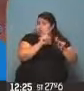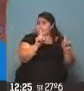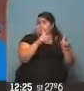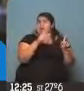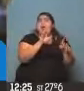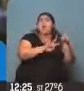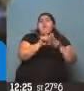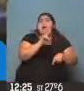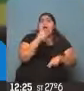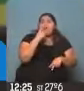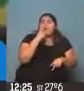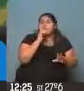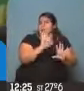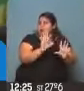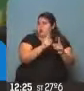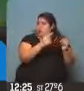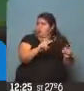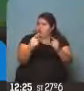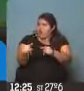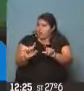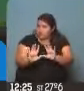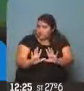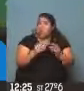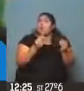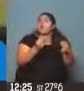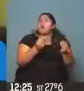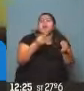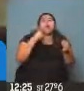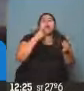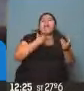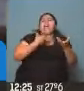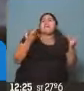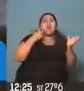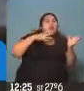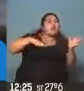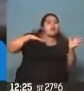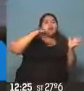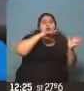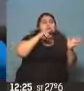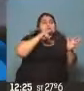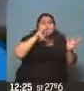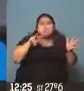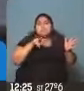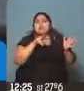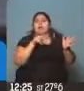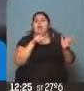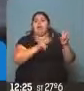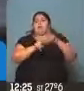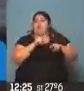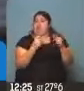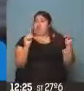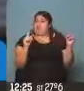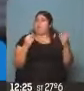que haya sobrevida y además que la búsqueda de ser comprende búsqueda en superficie mientras que la otra búsqueda ya se